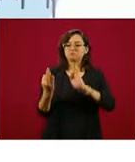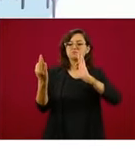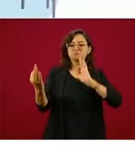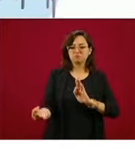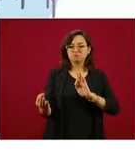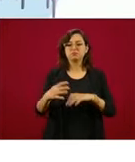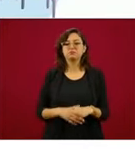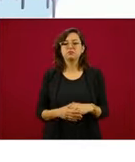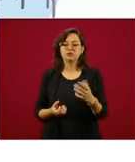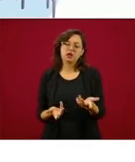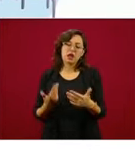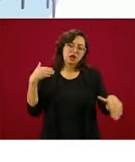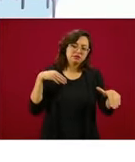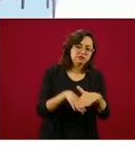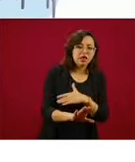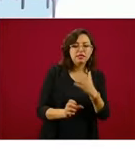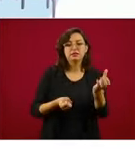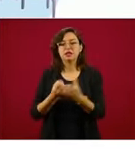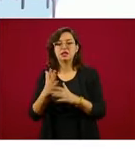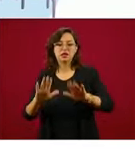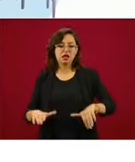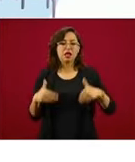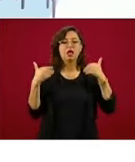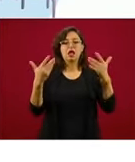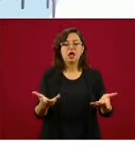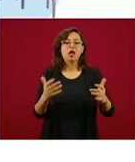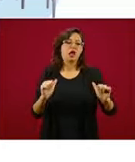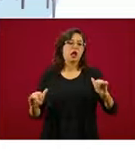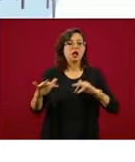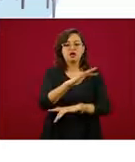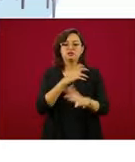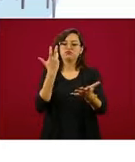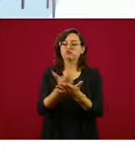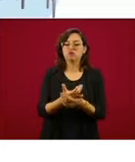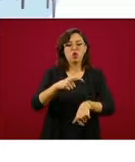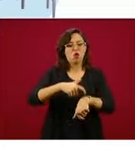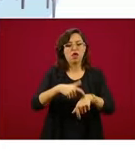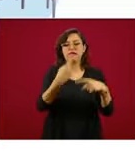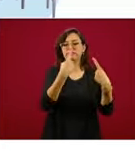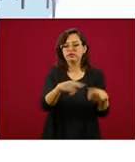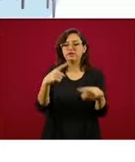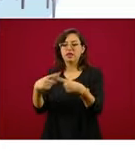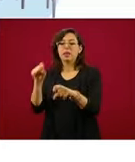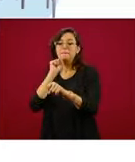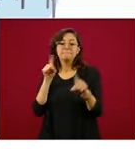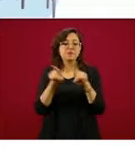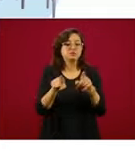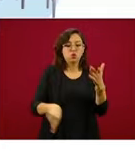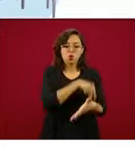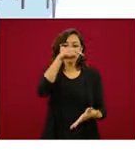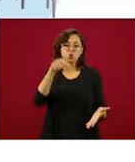las entradas y las salidas, en los recreos que serán escalonados, en lugares fijos asignados para los